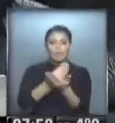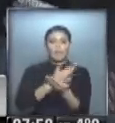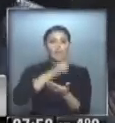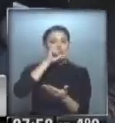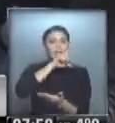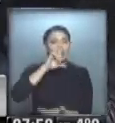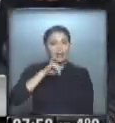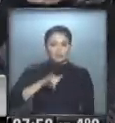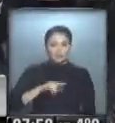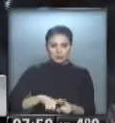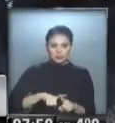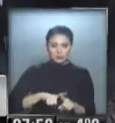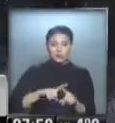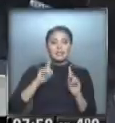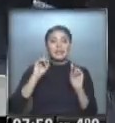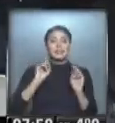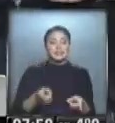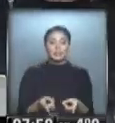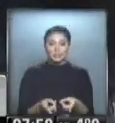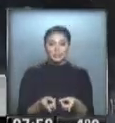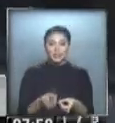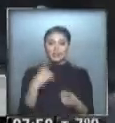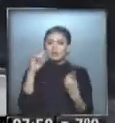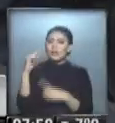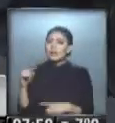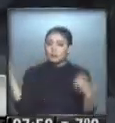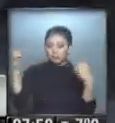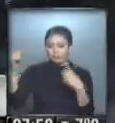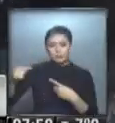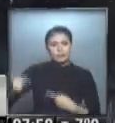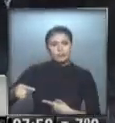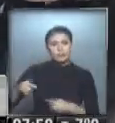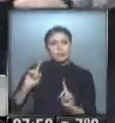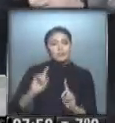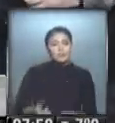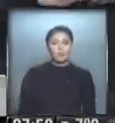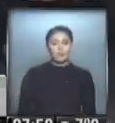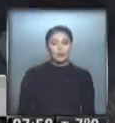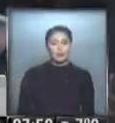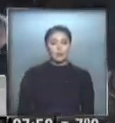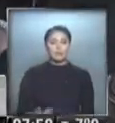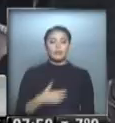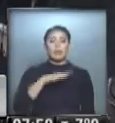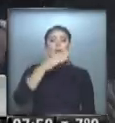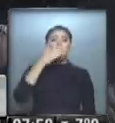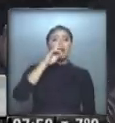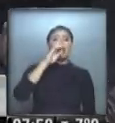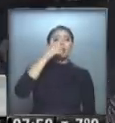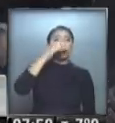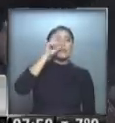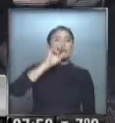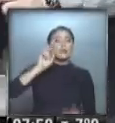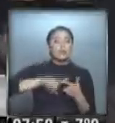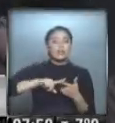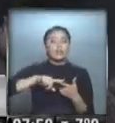inclusive con diferencias entre ellos, que llevó a la disputa entre José Antonio Romero Feris y